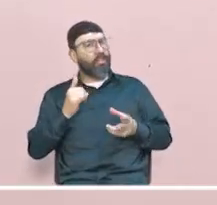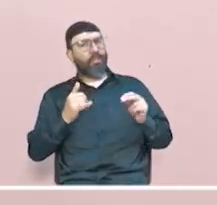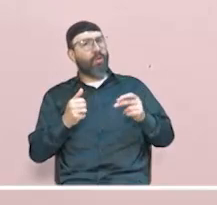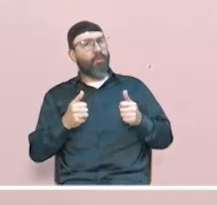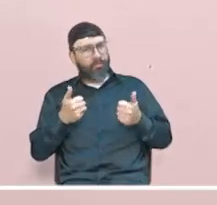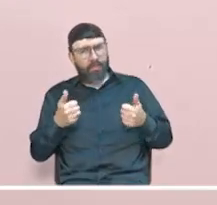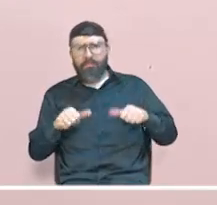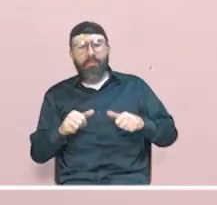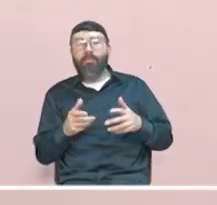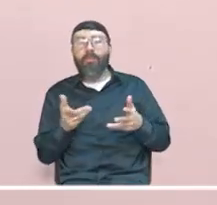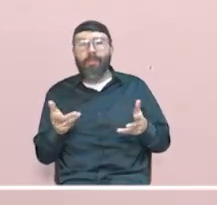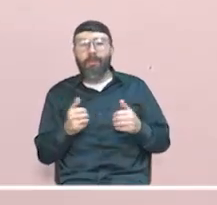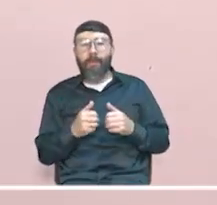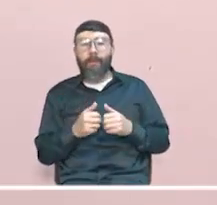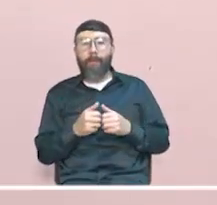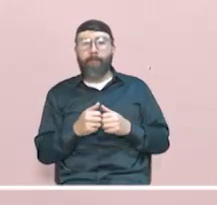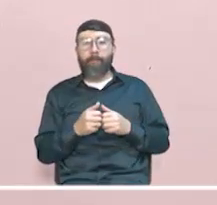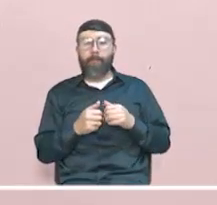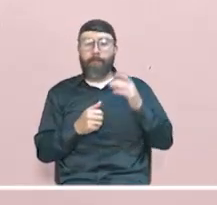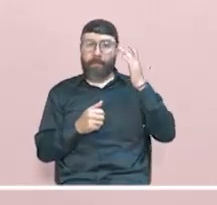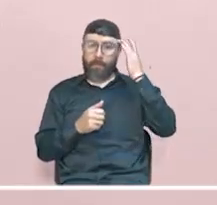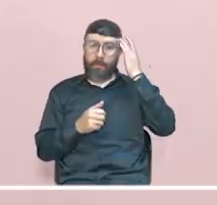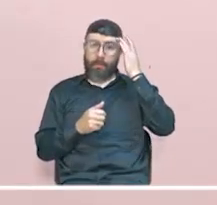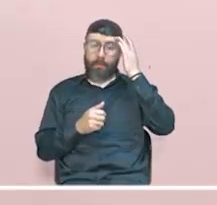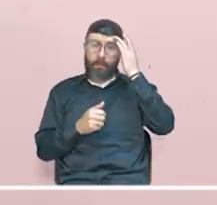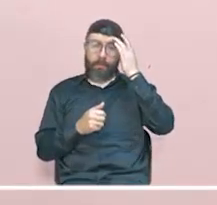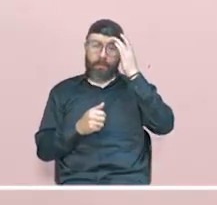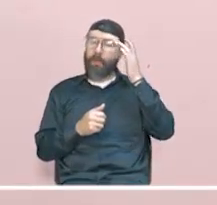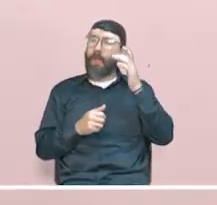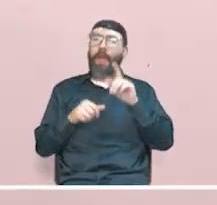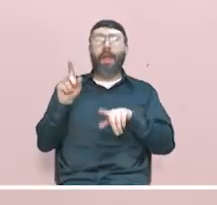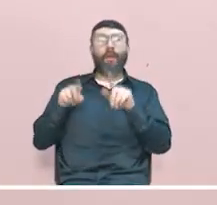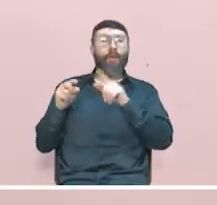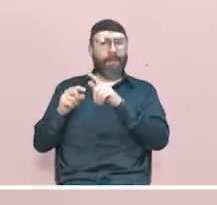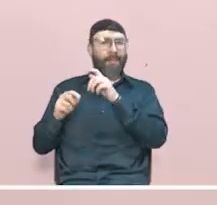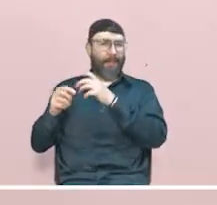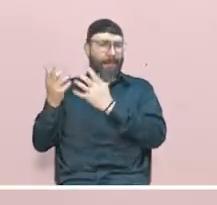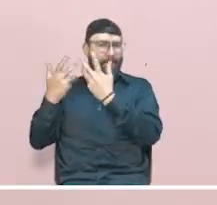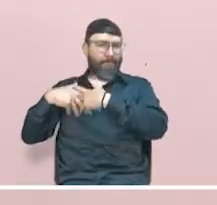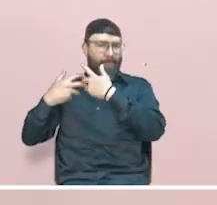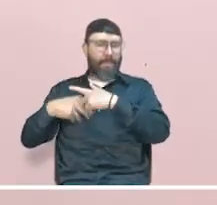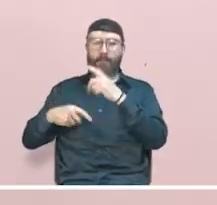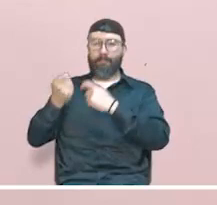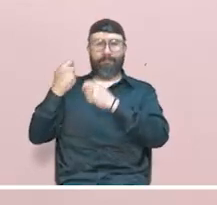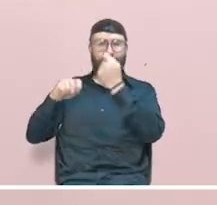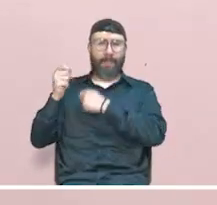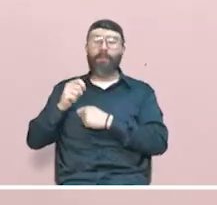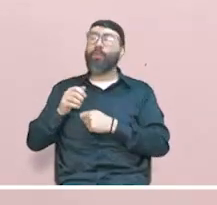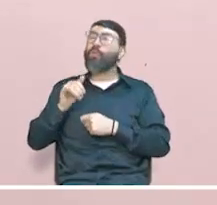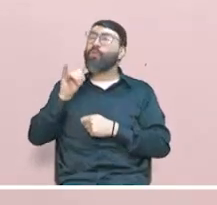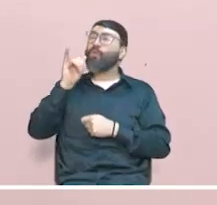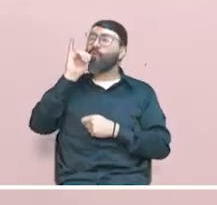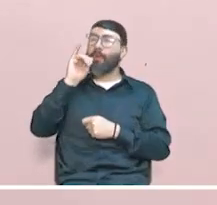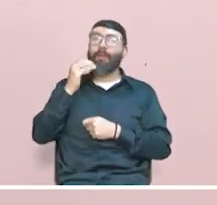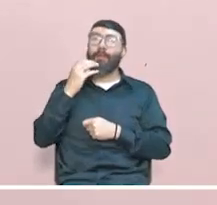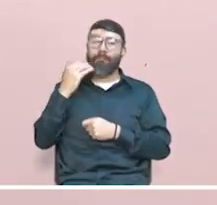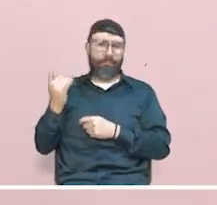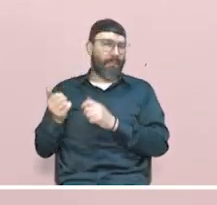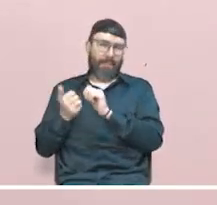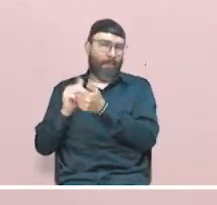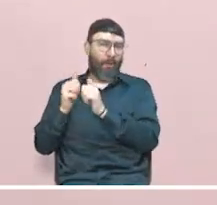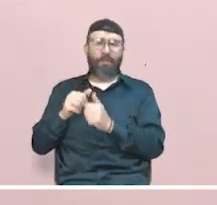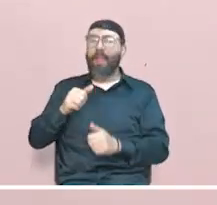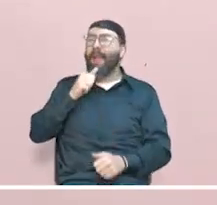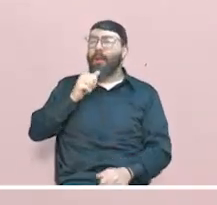resulta que pues, las empresas que producen bebidas deportivas, hay un estudio grande, inclusive, que se